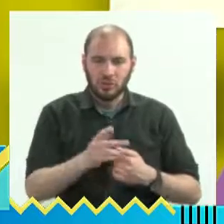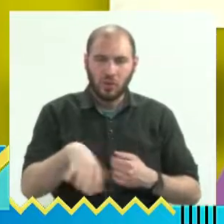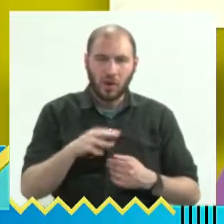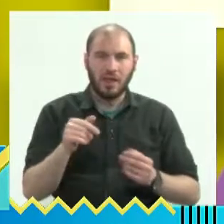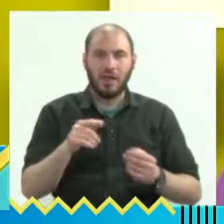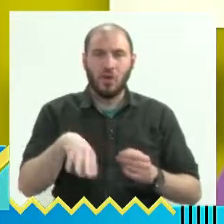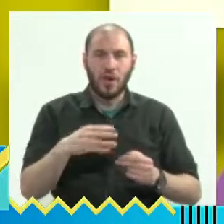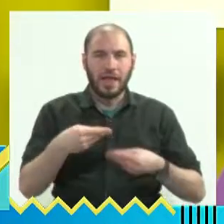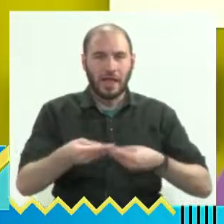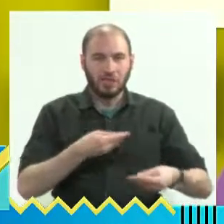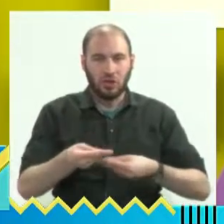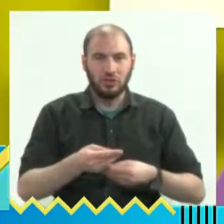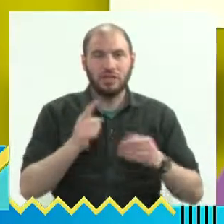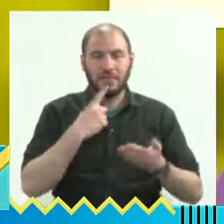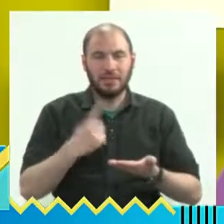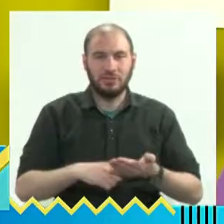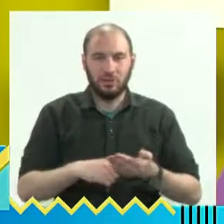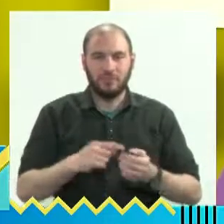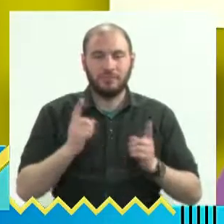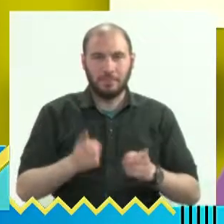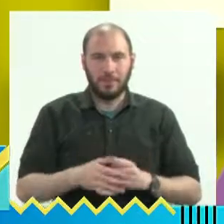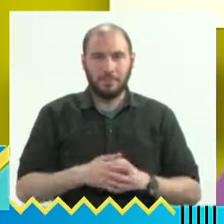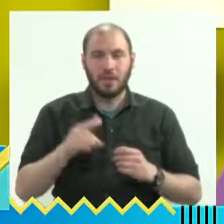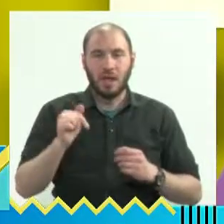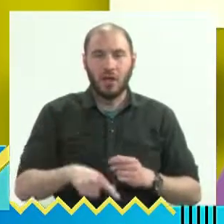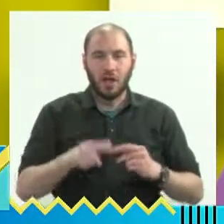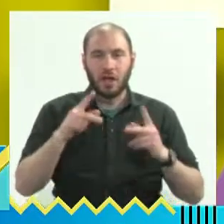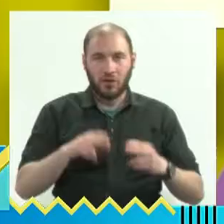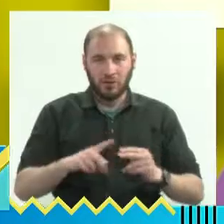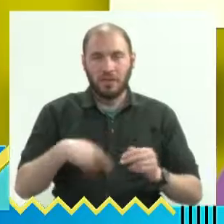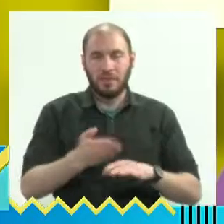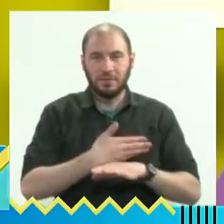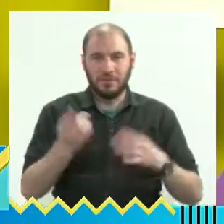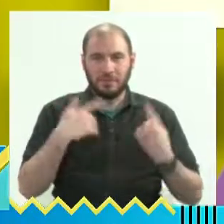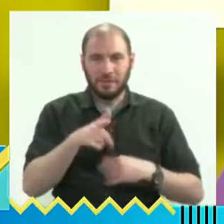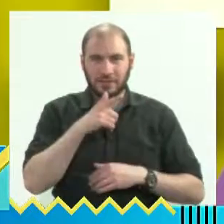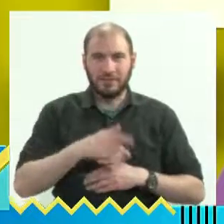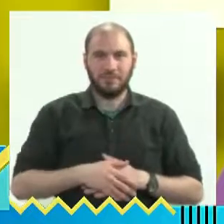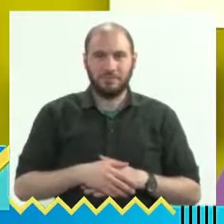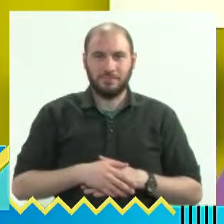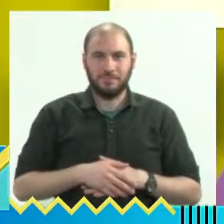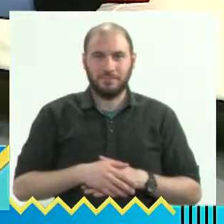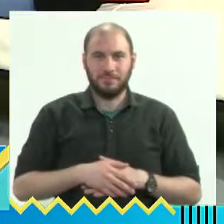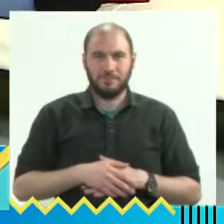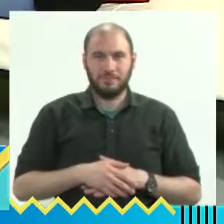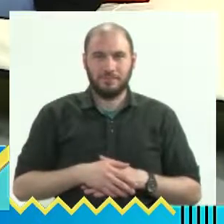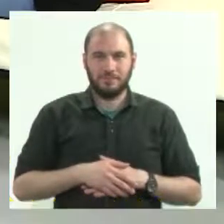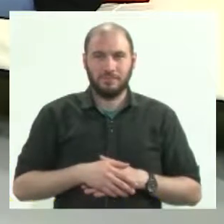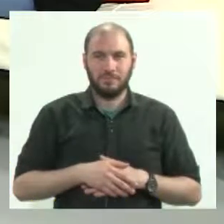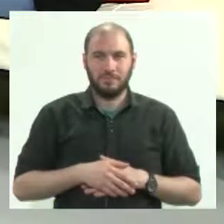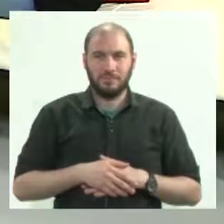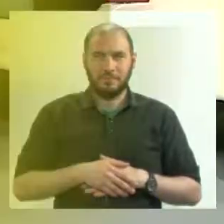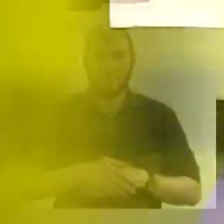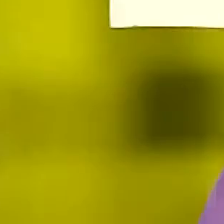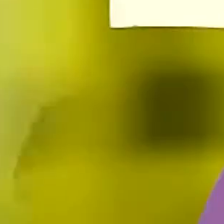los espacios de gestión y de decisión, por supuesto, también. Nos vamos a un corte y enseguida continuamos con más distintos parecidos.